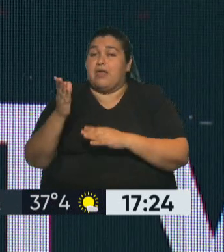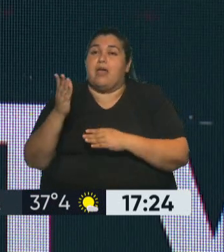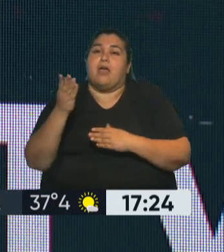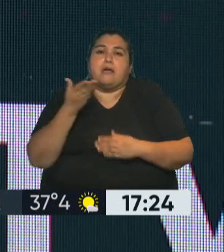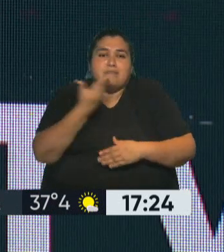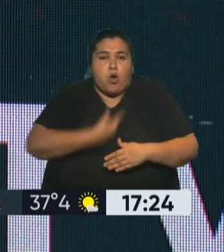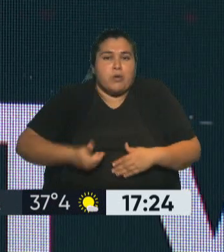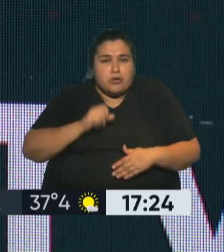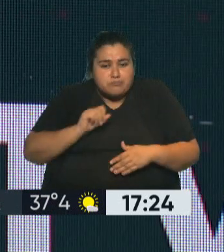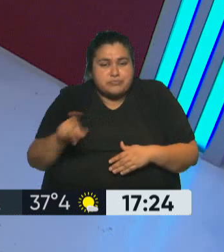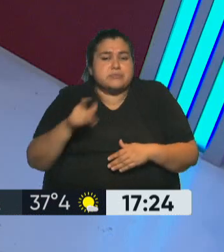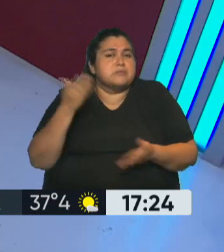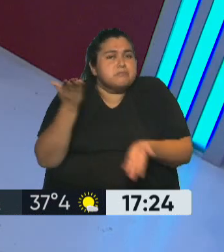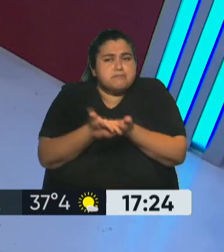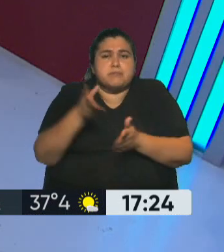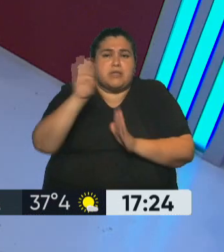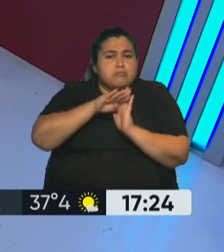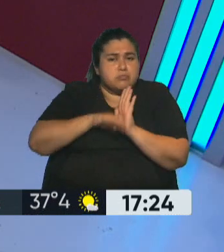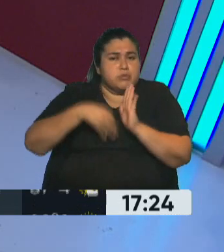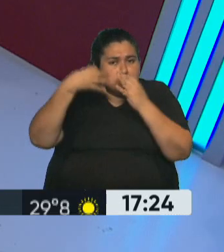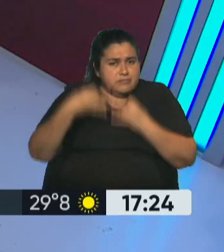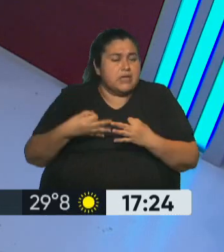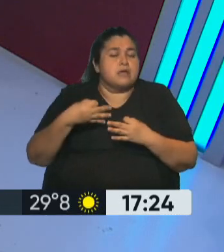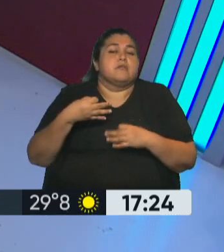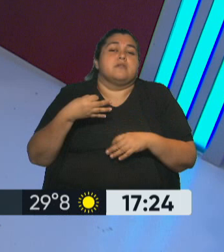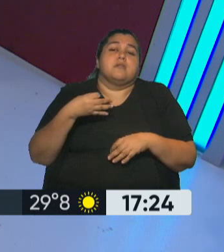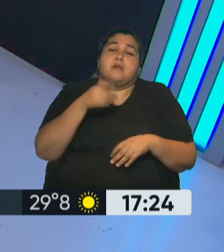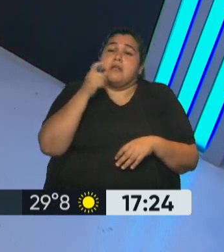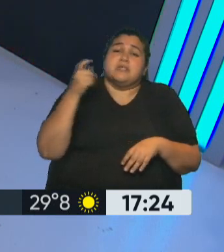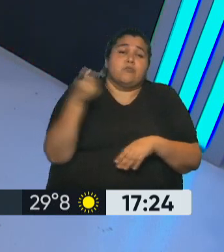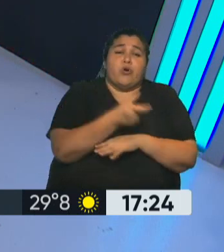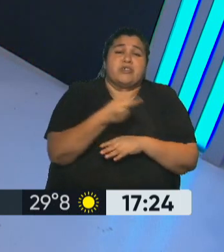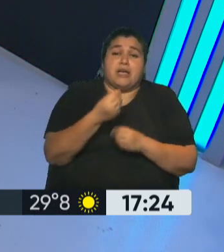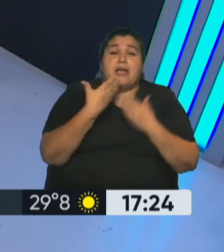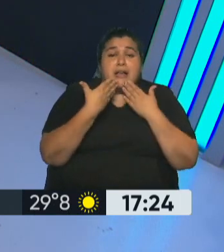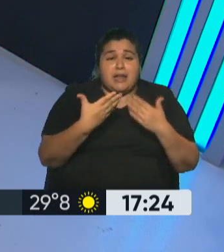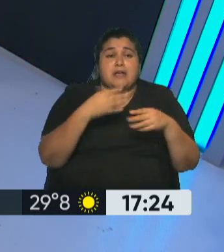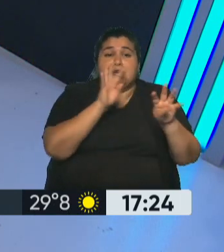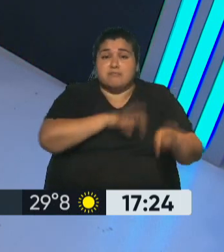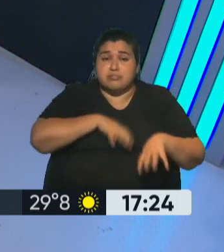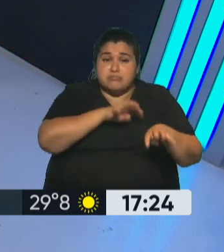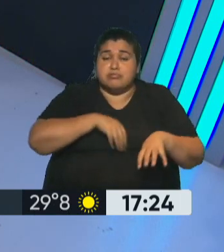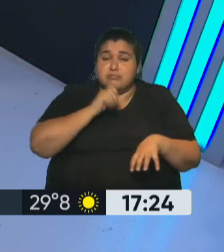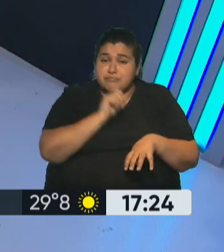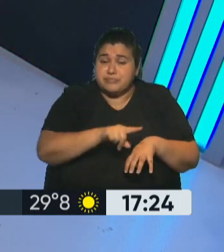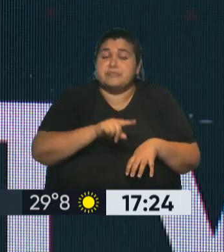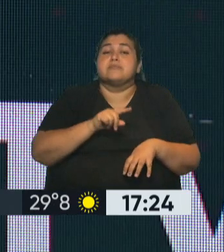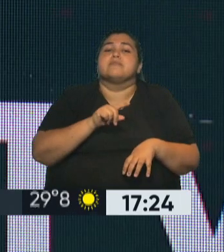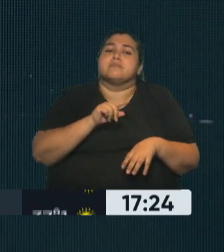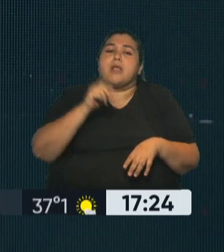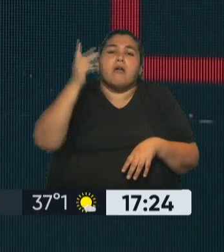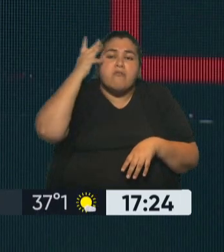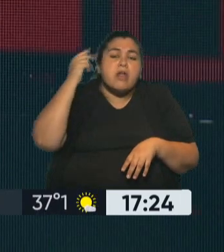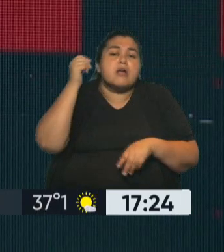que exija medidas a la Unión Europea, bueno, la primera respuesta a tal fue: gracias a la política agrícola común de la Unión Europea, los agricultores